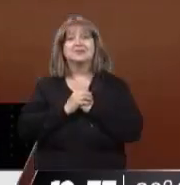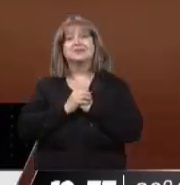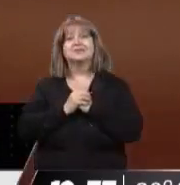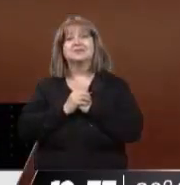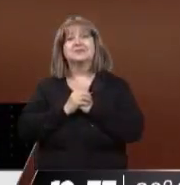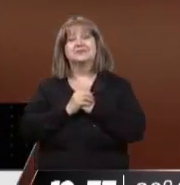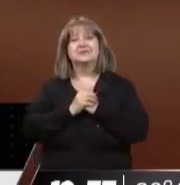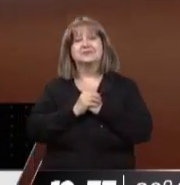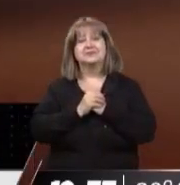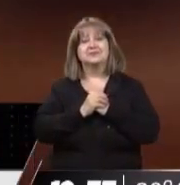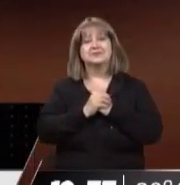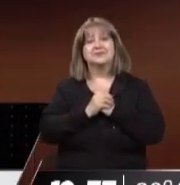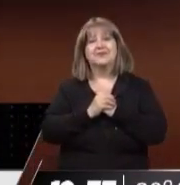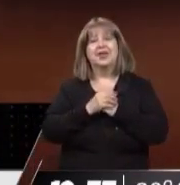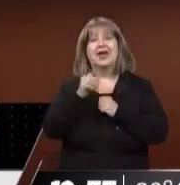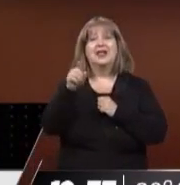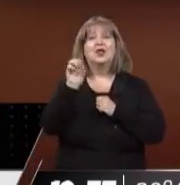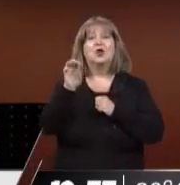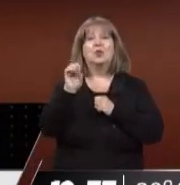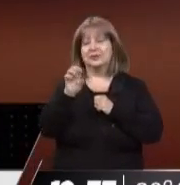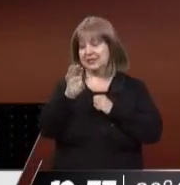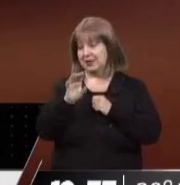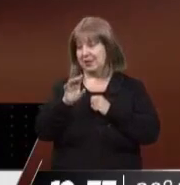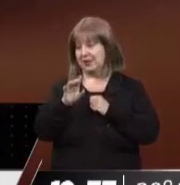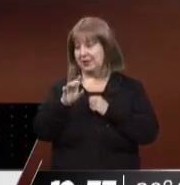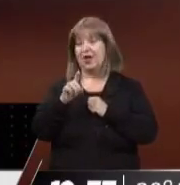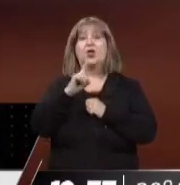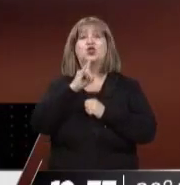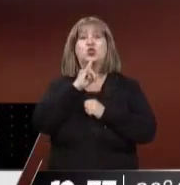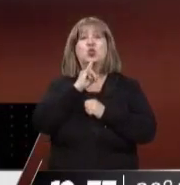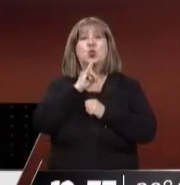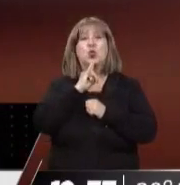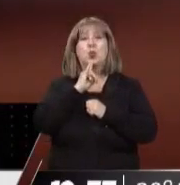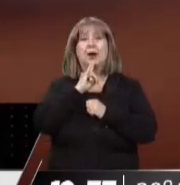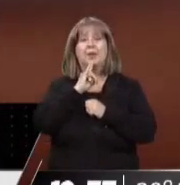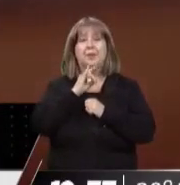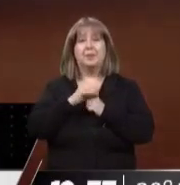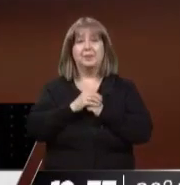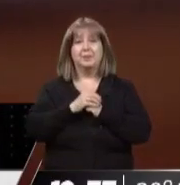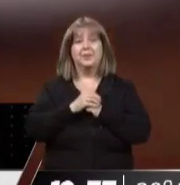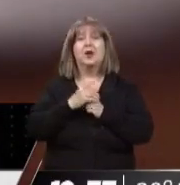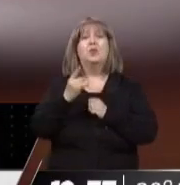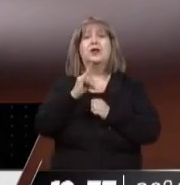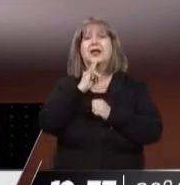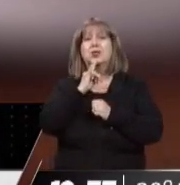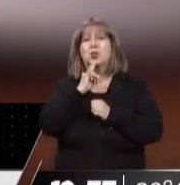suyo. Se llama. Escucha. Es Tucumán. Este se llama Tucumán. No, porque es